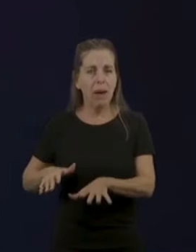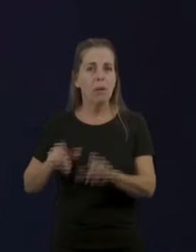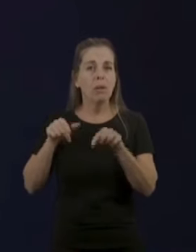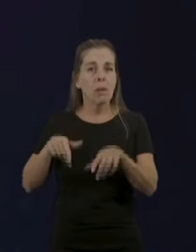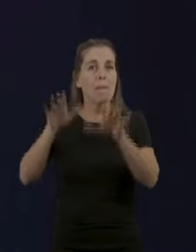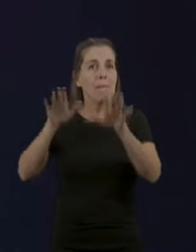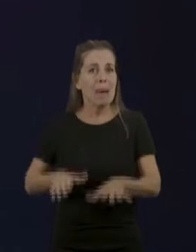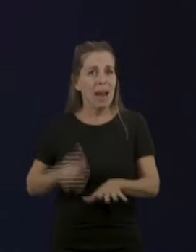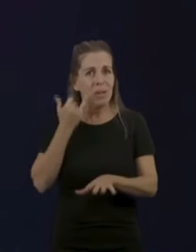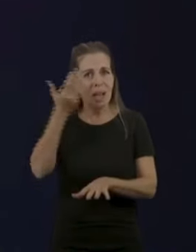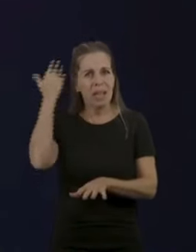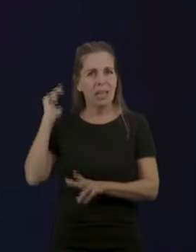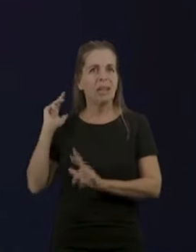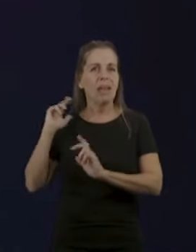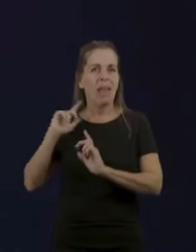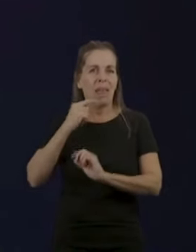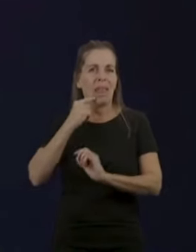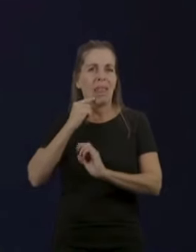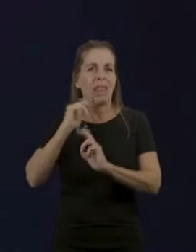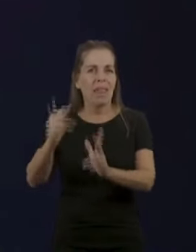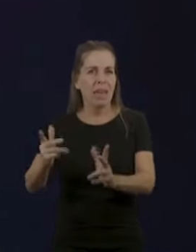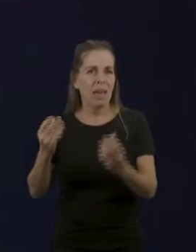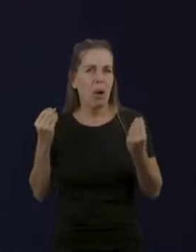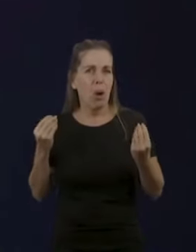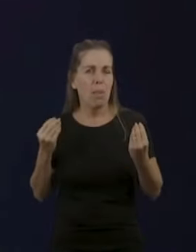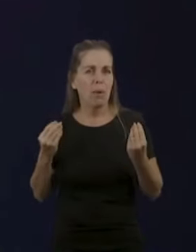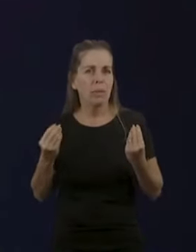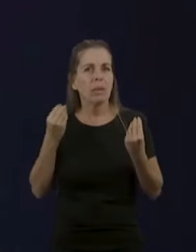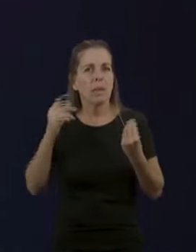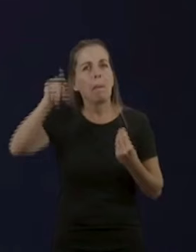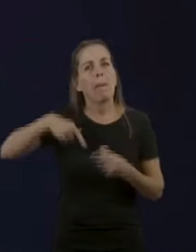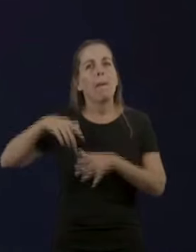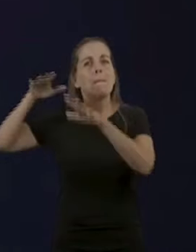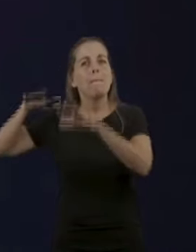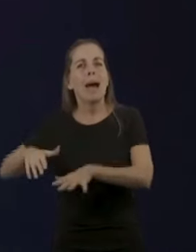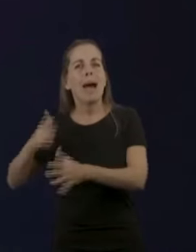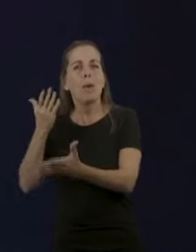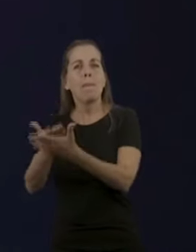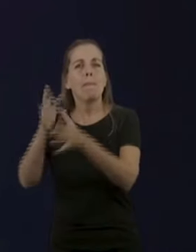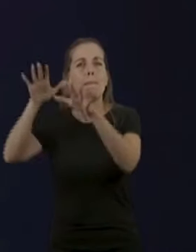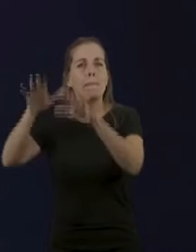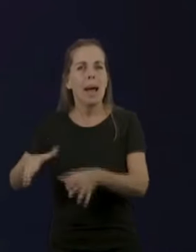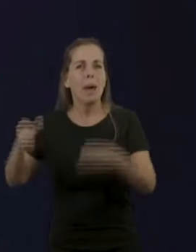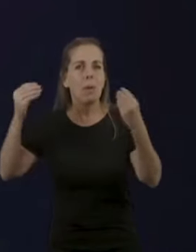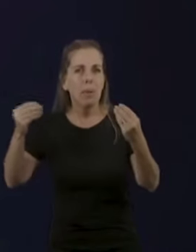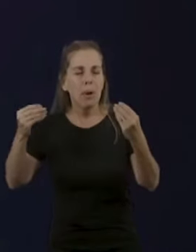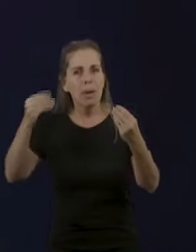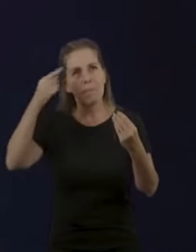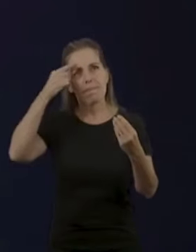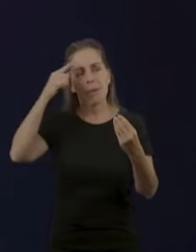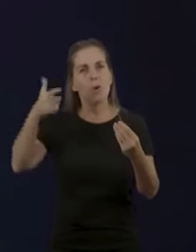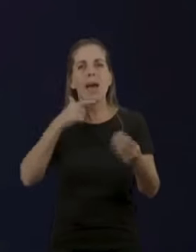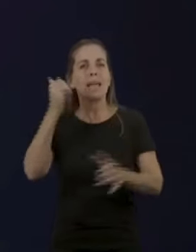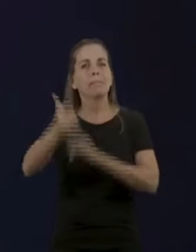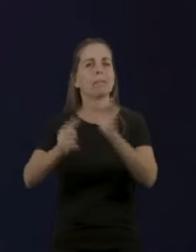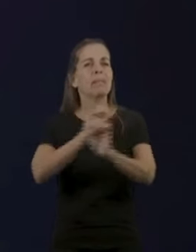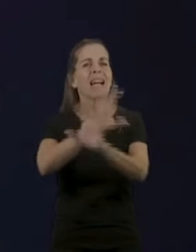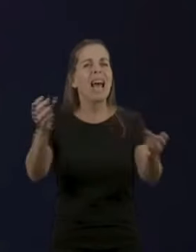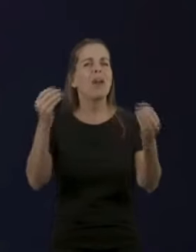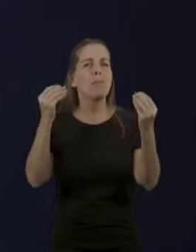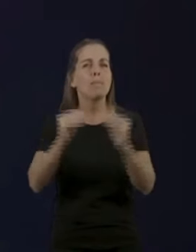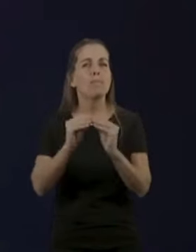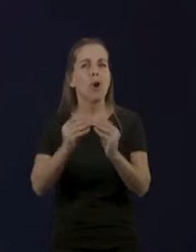oportunidades absolutamente inentendible si es que uno intenta buscarle una explicación por fuera de la explicación que es un paro que